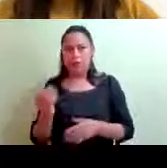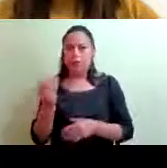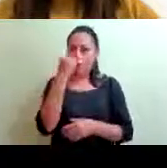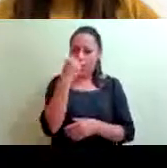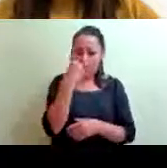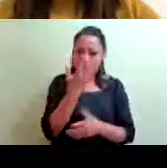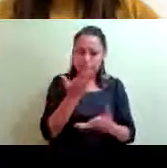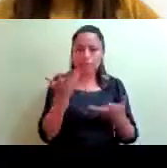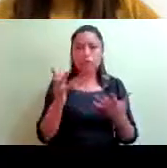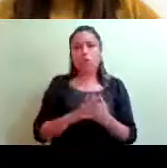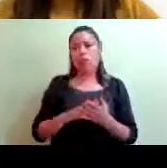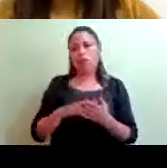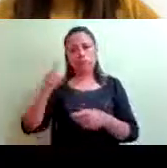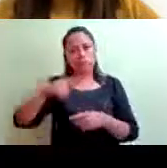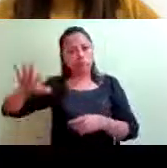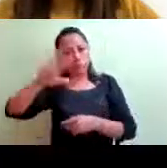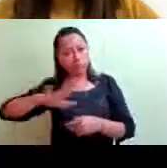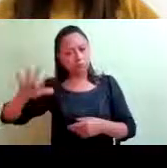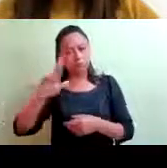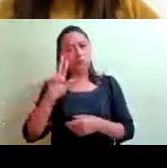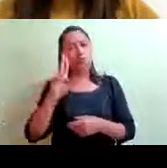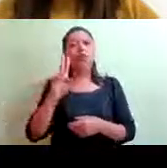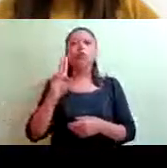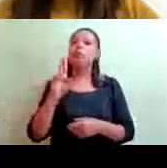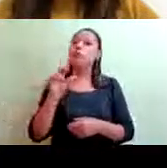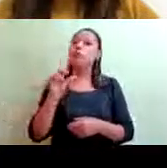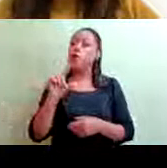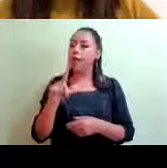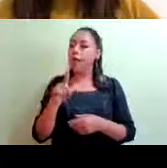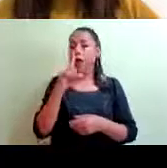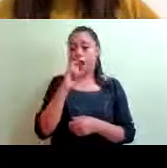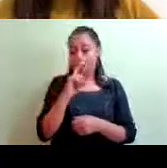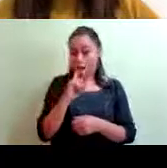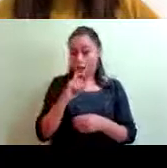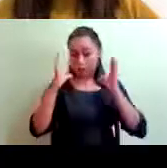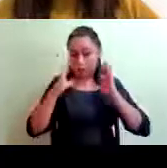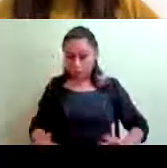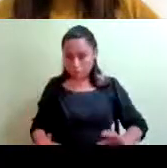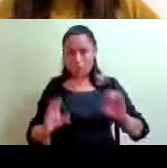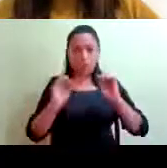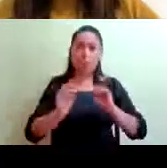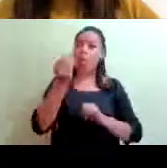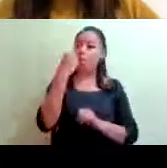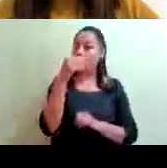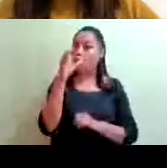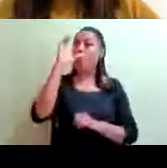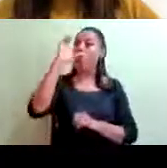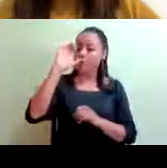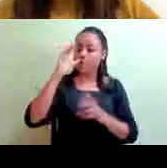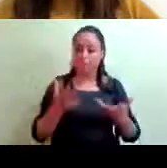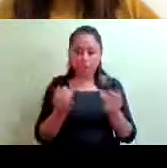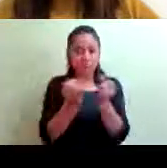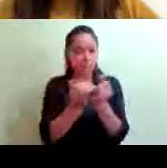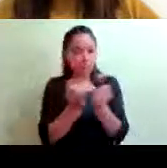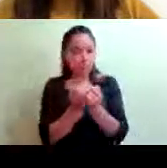áreas rurales. El agua, tanto para la cultura como para el consumo. Los recursos energéticos, estamos hablando de los